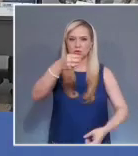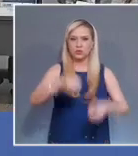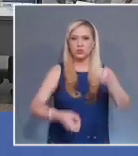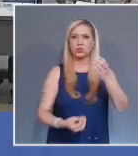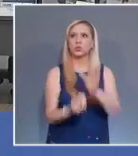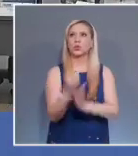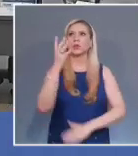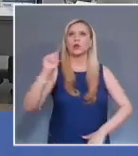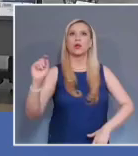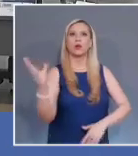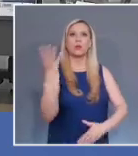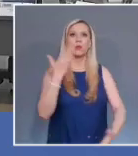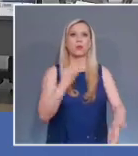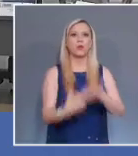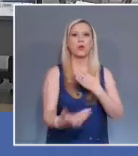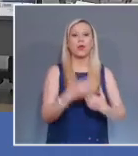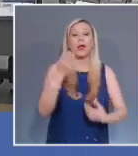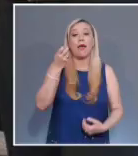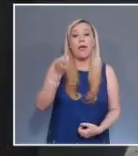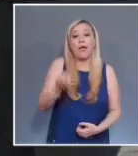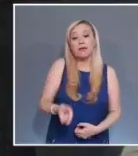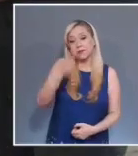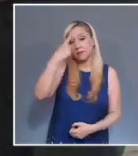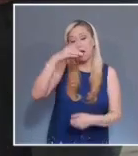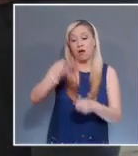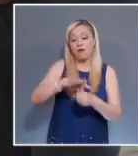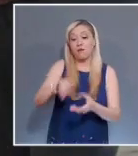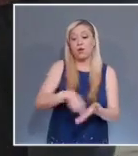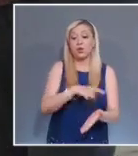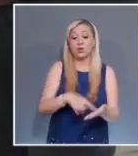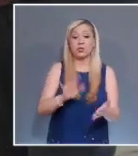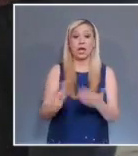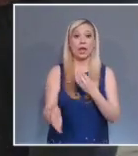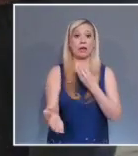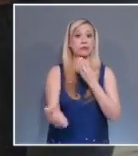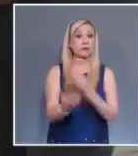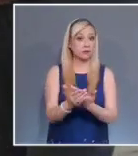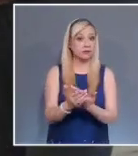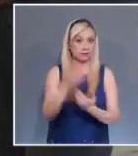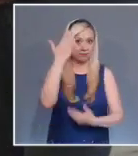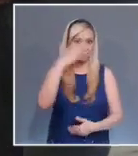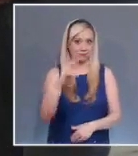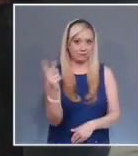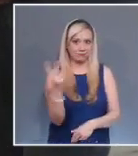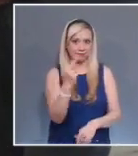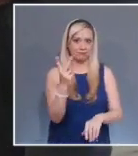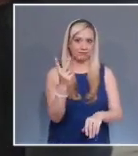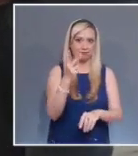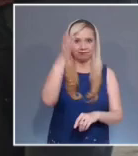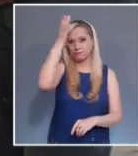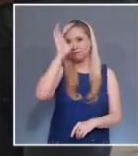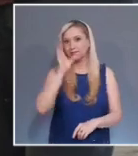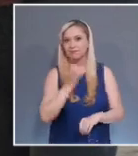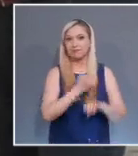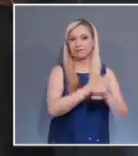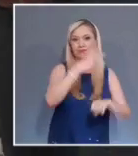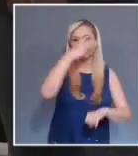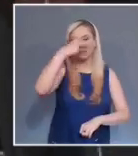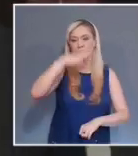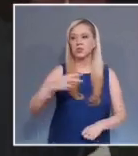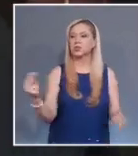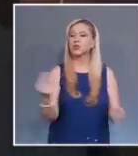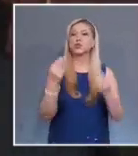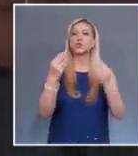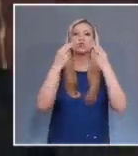que en el marco del proceso electoral en curso, los tribunales garantizan que los procesos sean justos, transparentes, libres